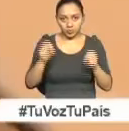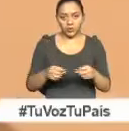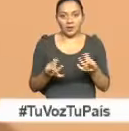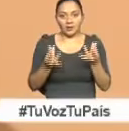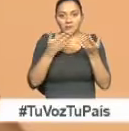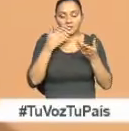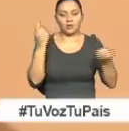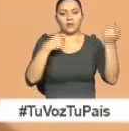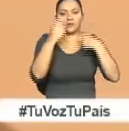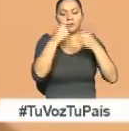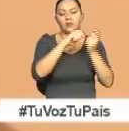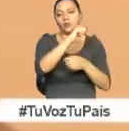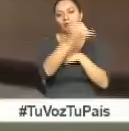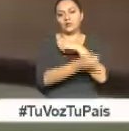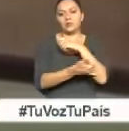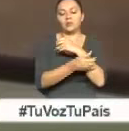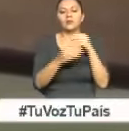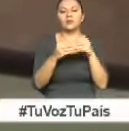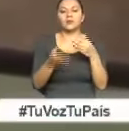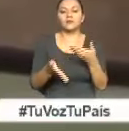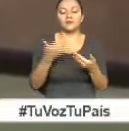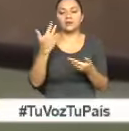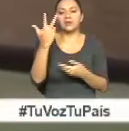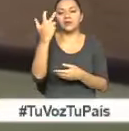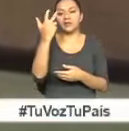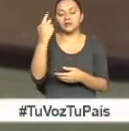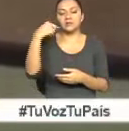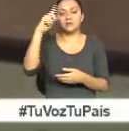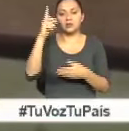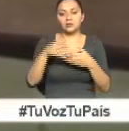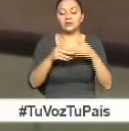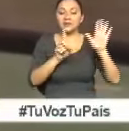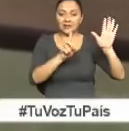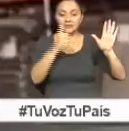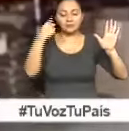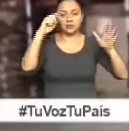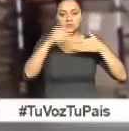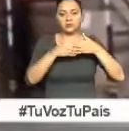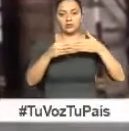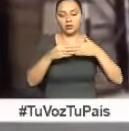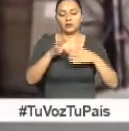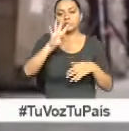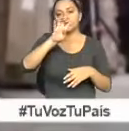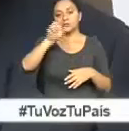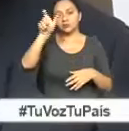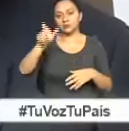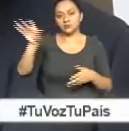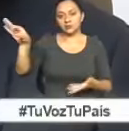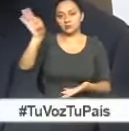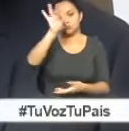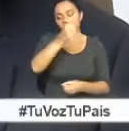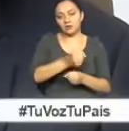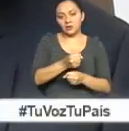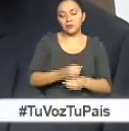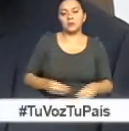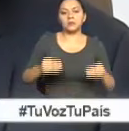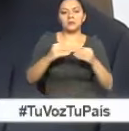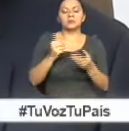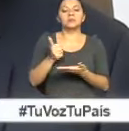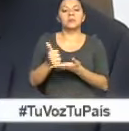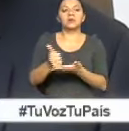exportaciones. Esto es una inversión de casi 7 millones de dólares, es una industria que emplea más de 400 personas y evidentemente genera un